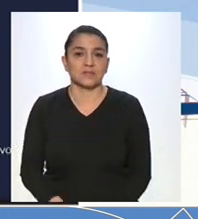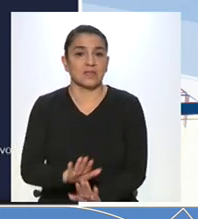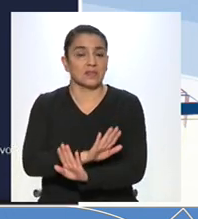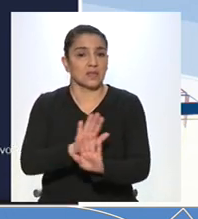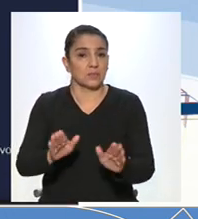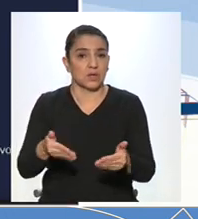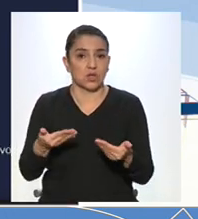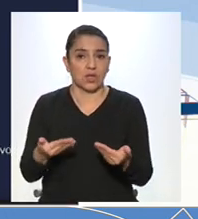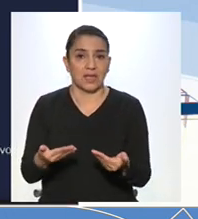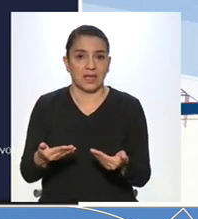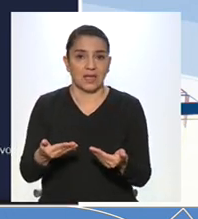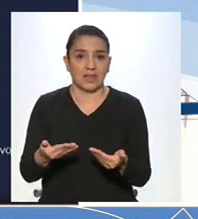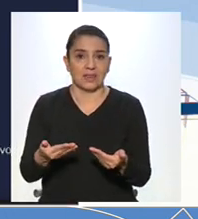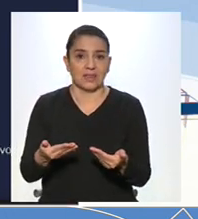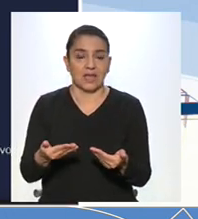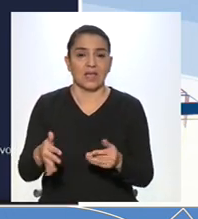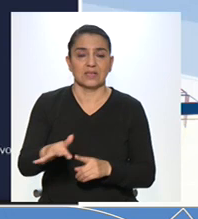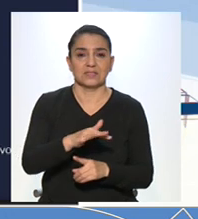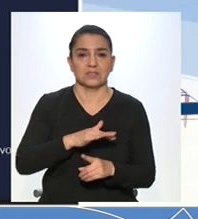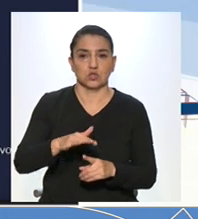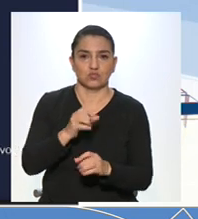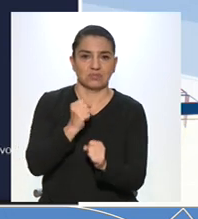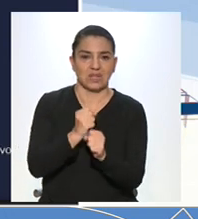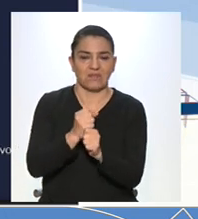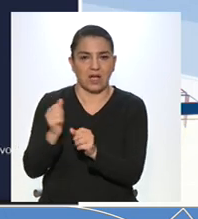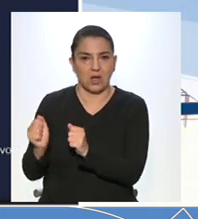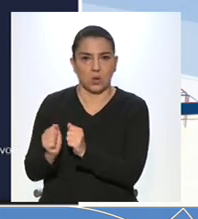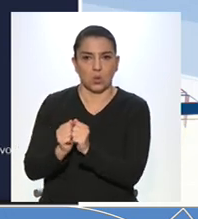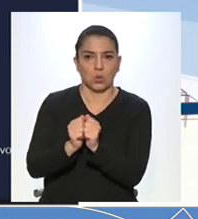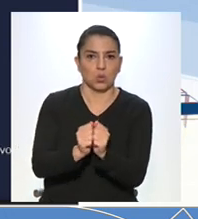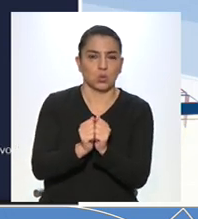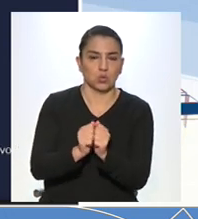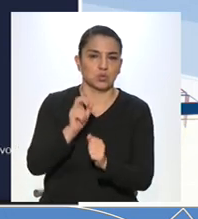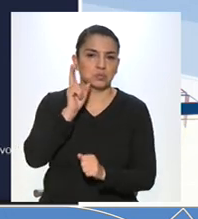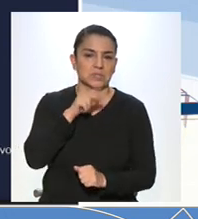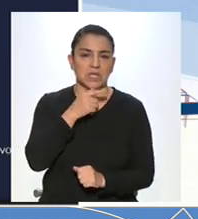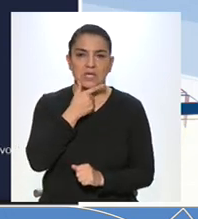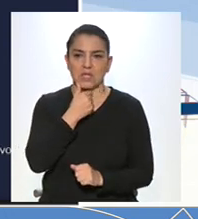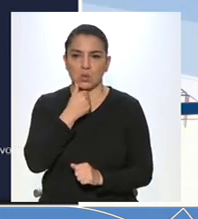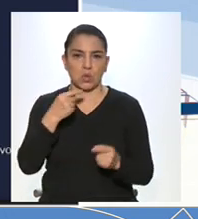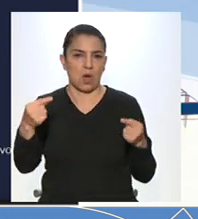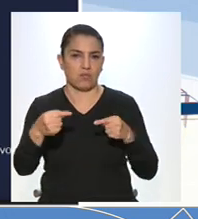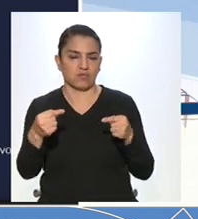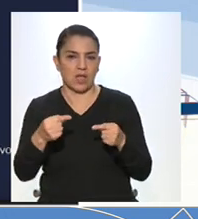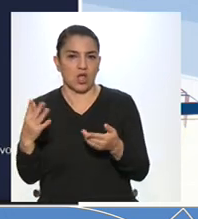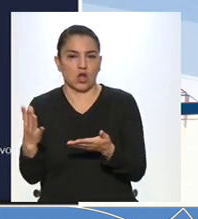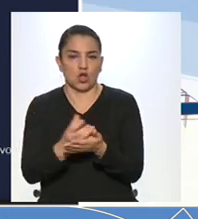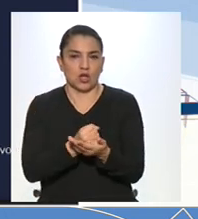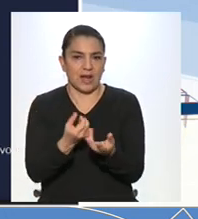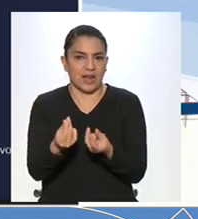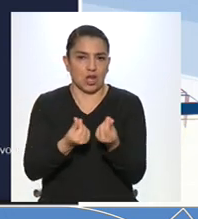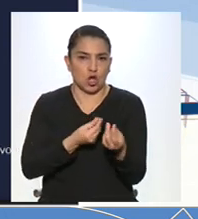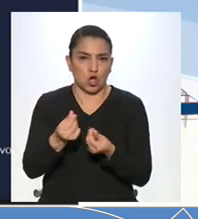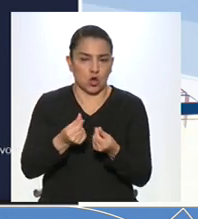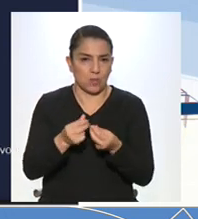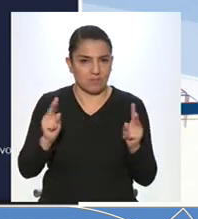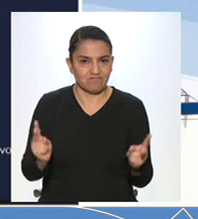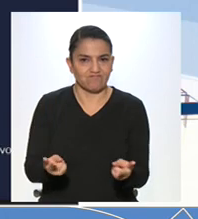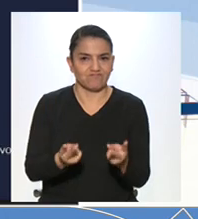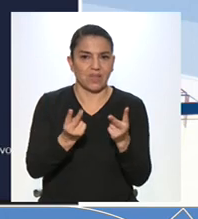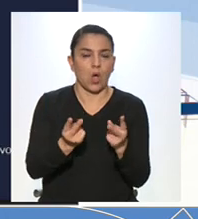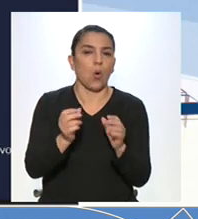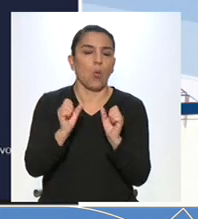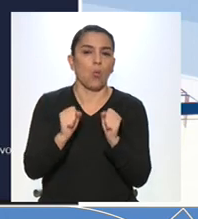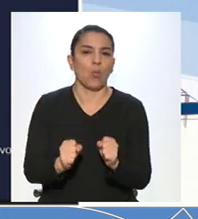este es el momento clave para trabajar juntos, sin vacilaciones ni disputas, para llevar a esta economía a buen puerto, para que desde allí puedan